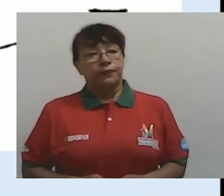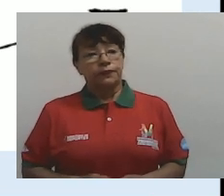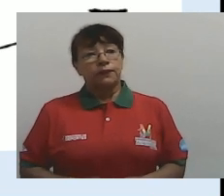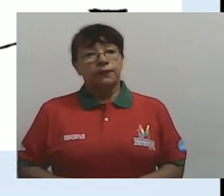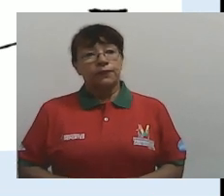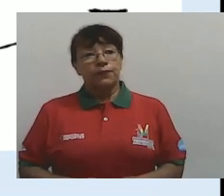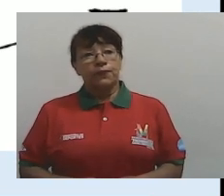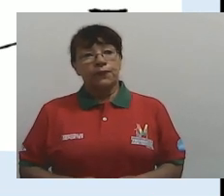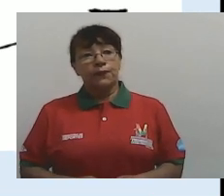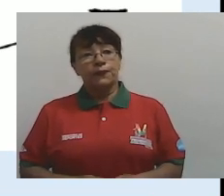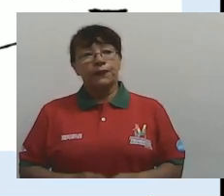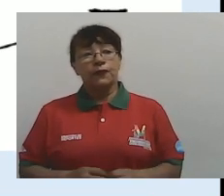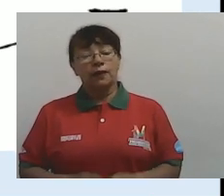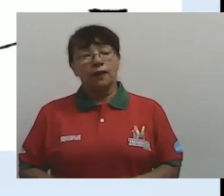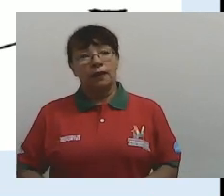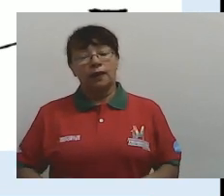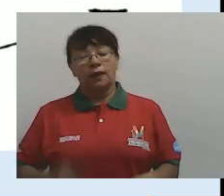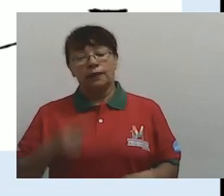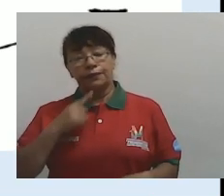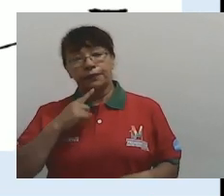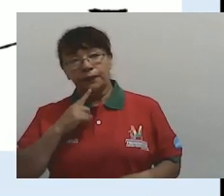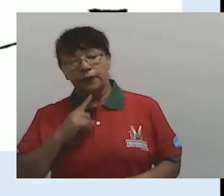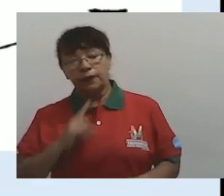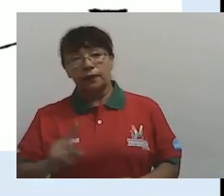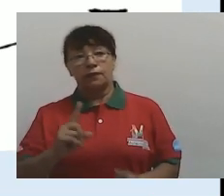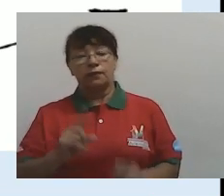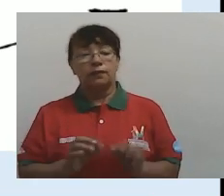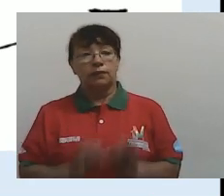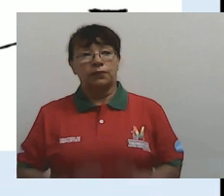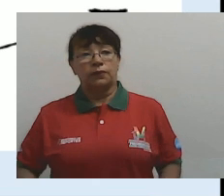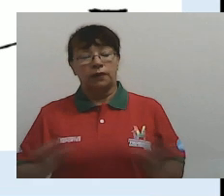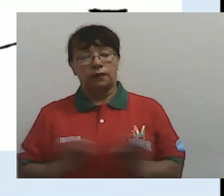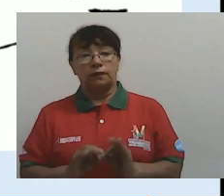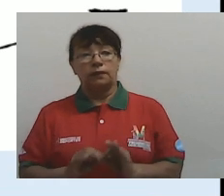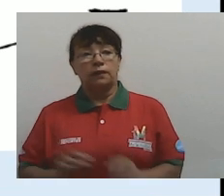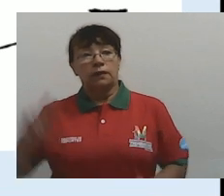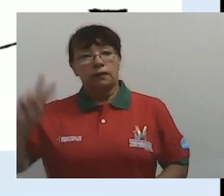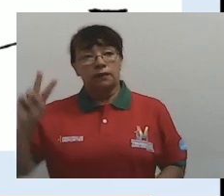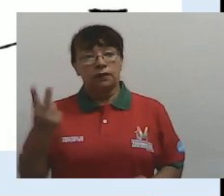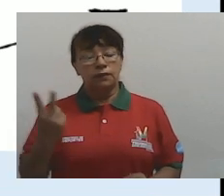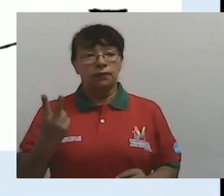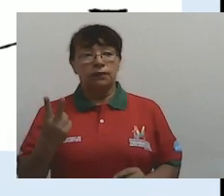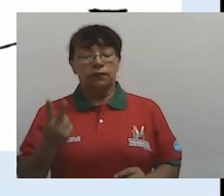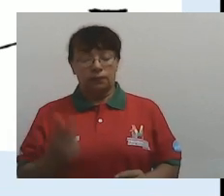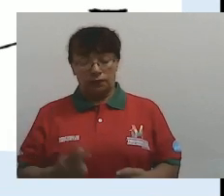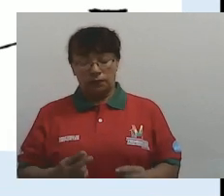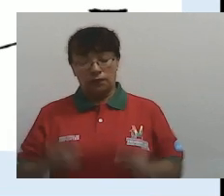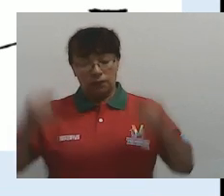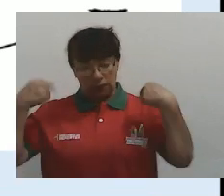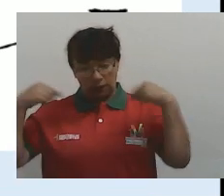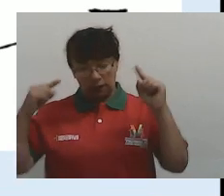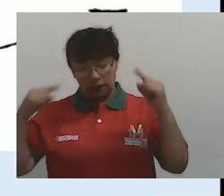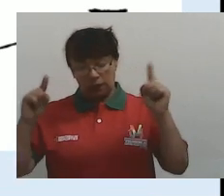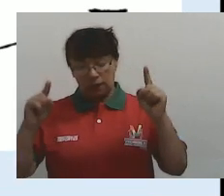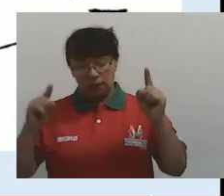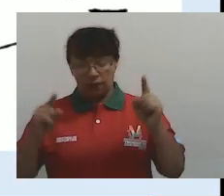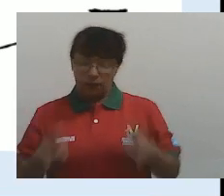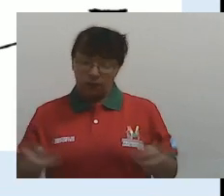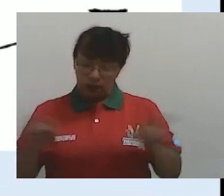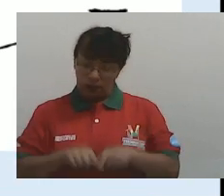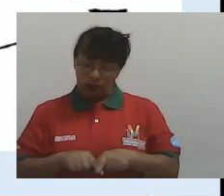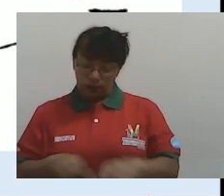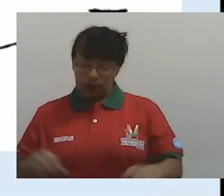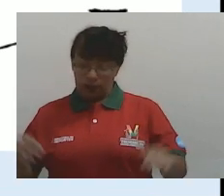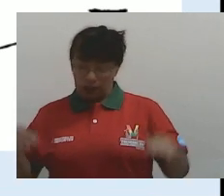Entonces, la condición es primero eso. Y segundo, que el puntaje que se gana cuando meto el gol,